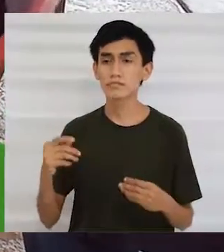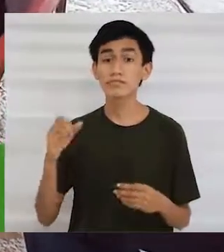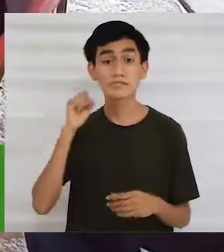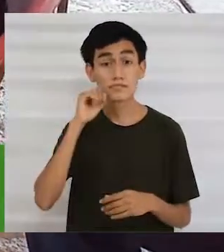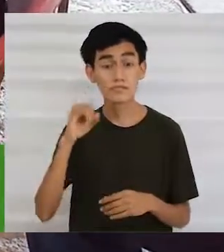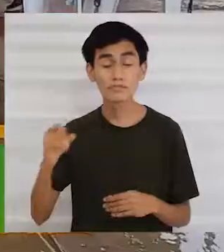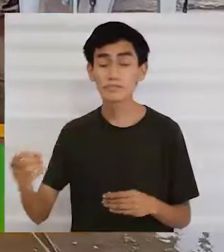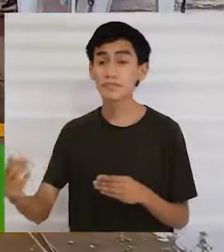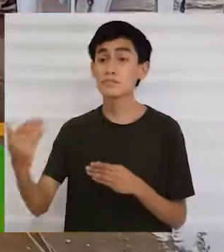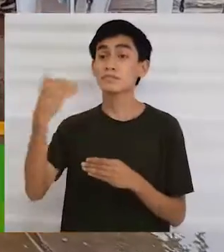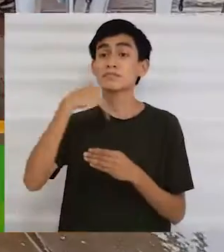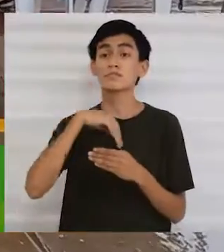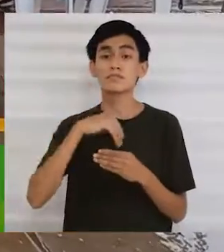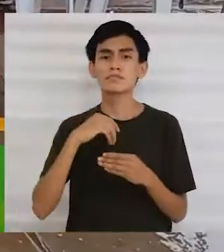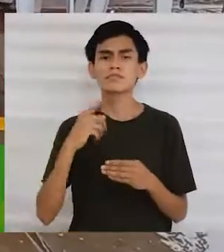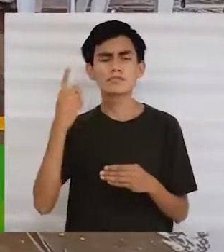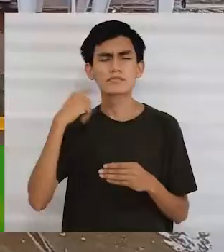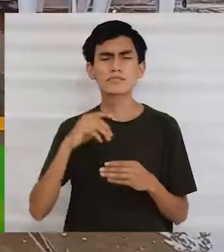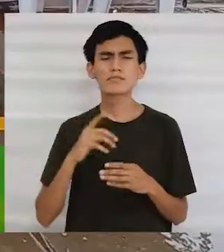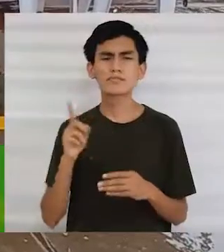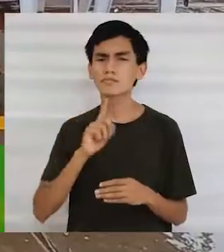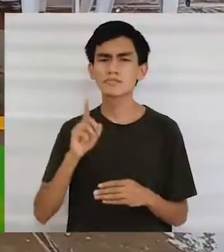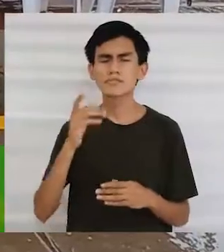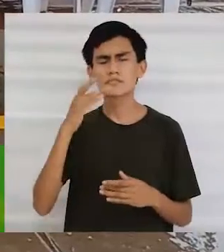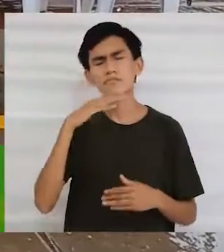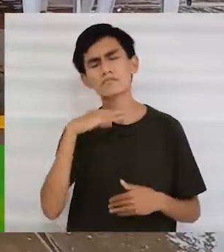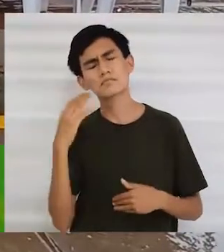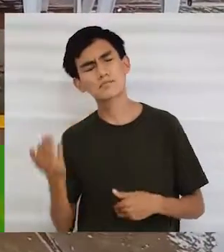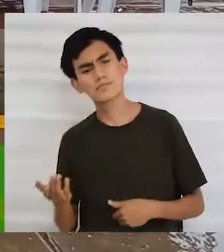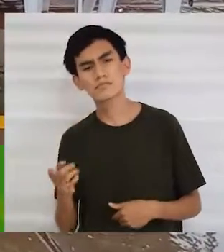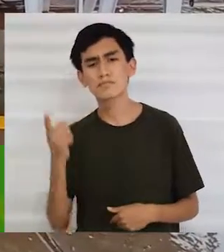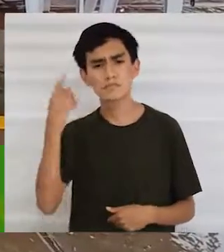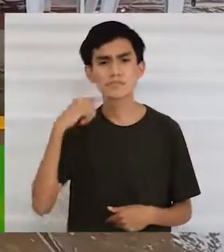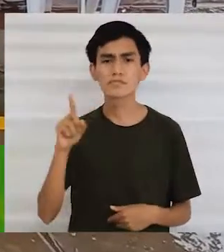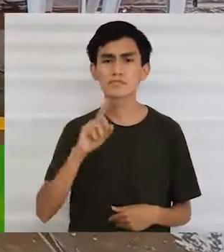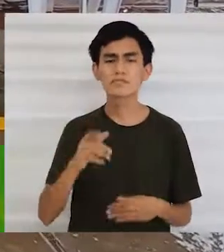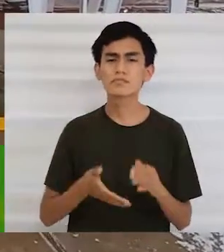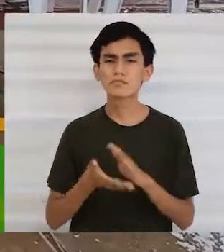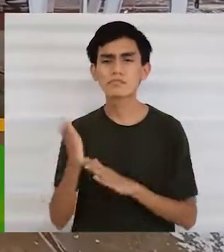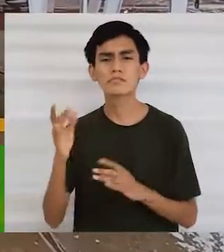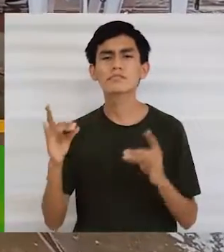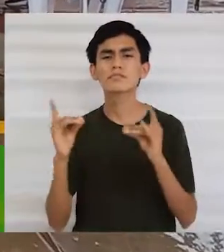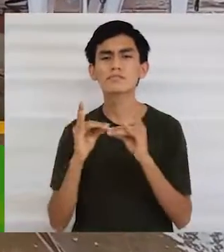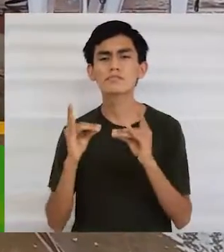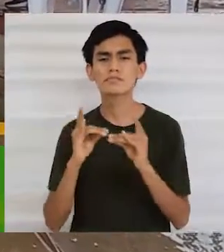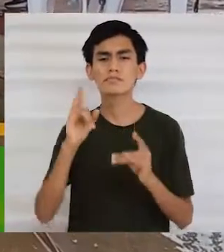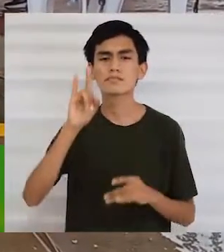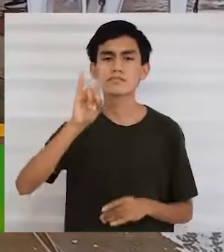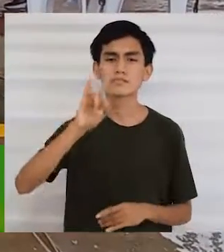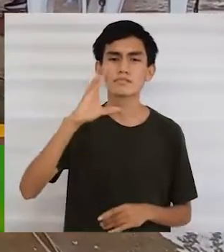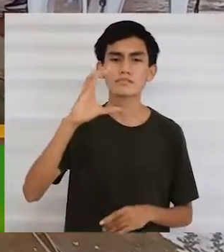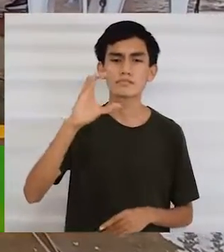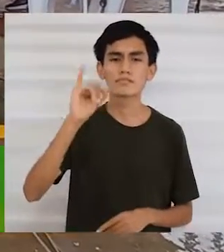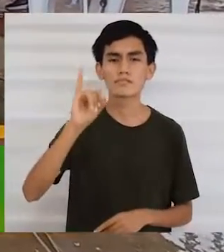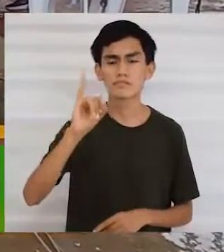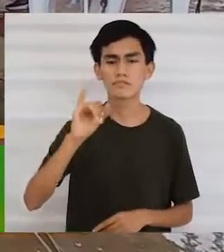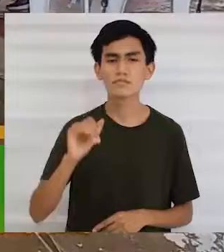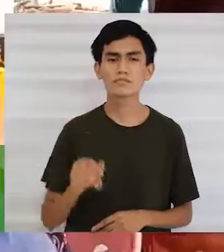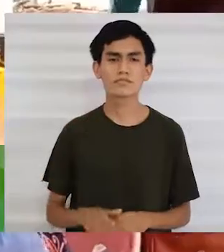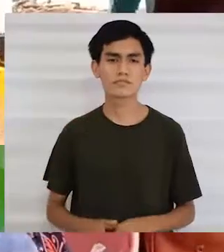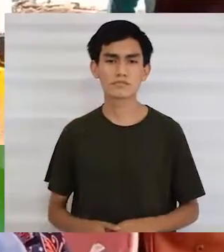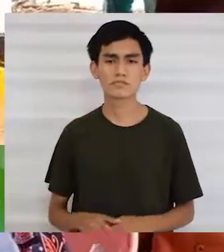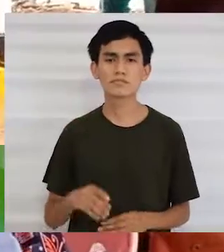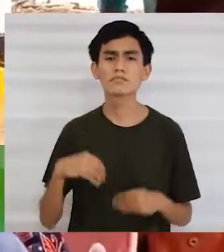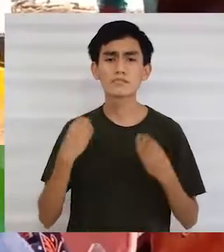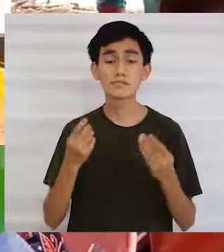nos va a dar, ¿no? Pero sí nos va a proteger y no va a ser más ¿no? Resistente a este virus, ¿no? No nos va a llegar a